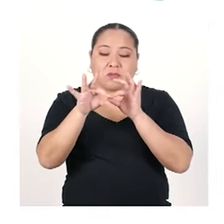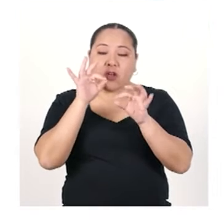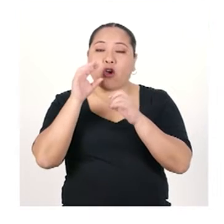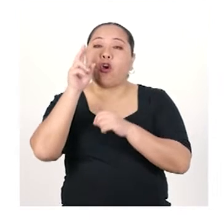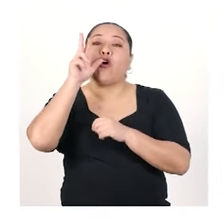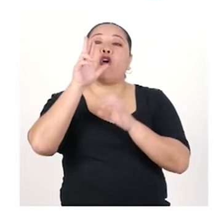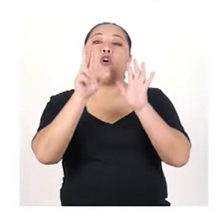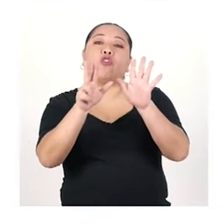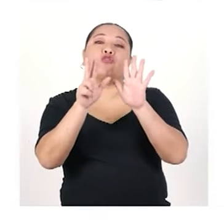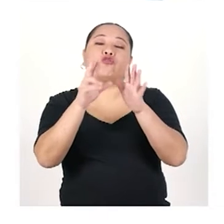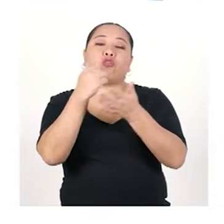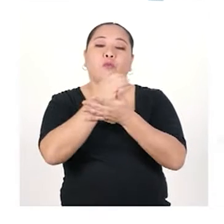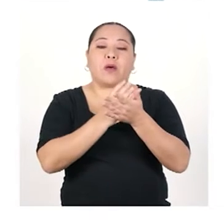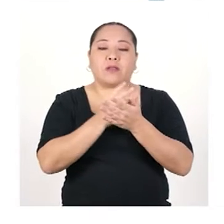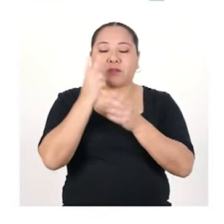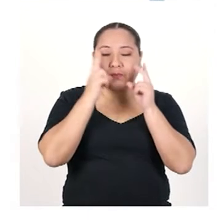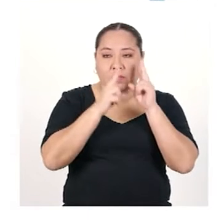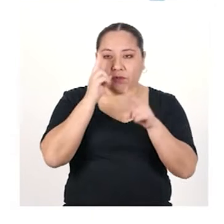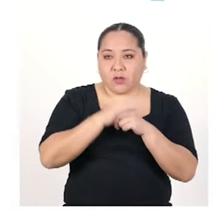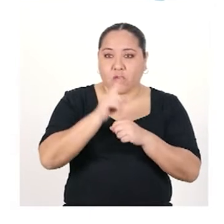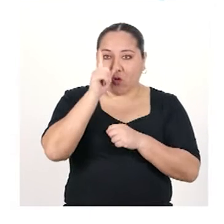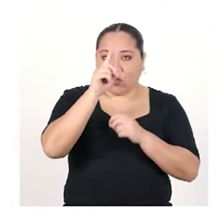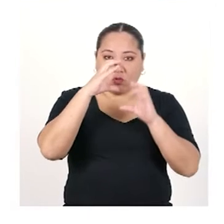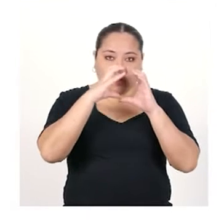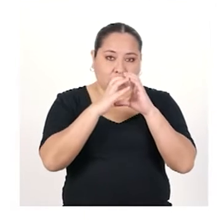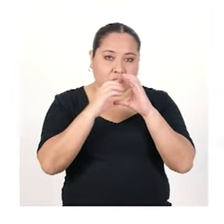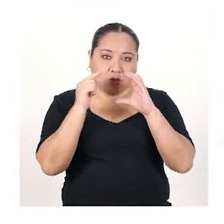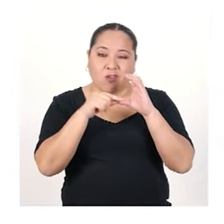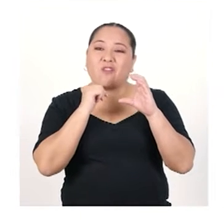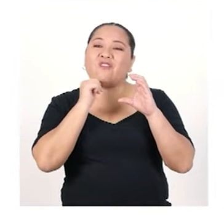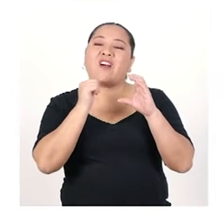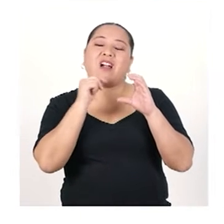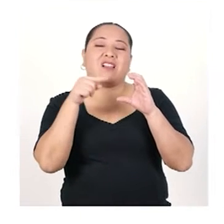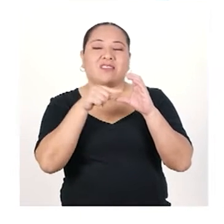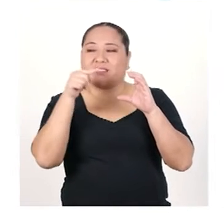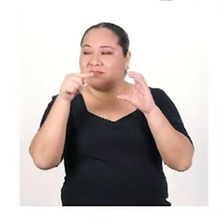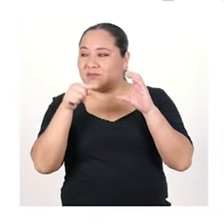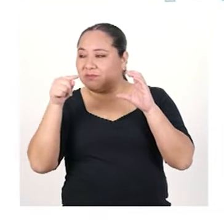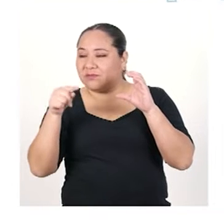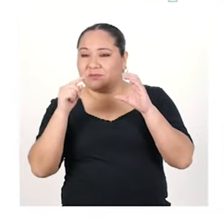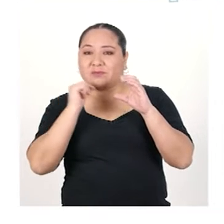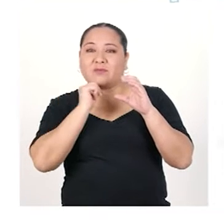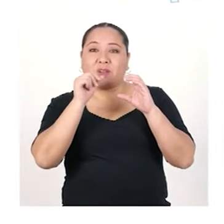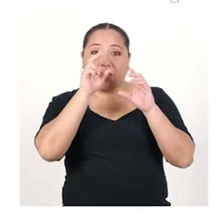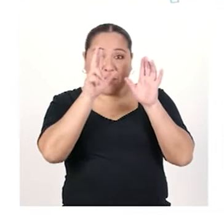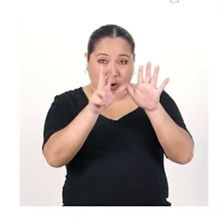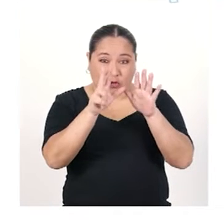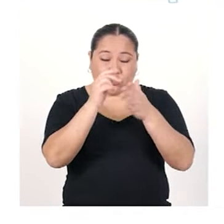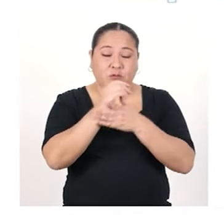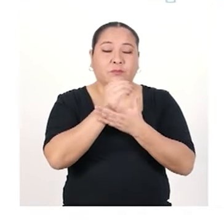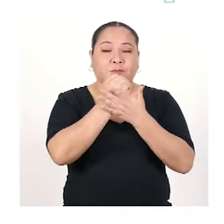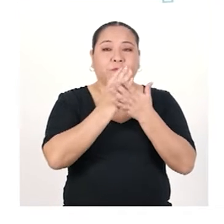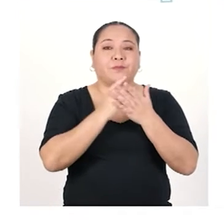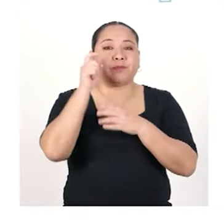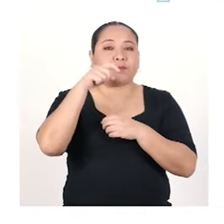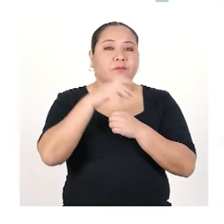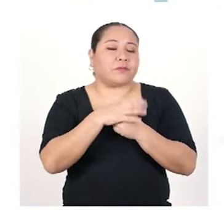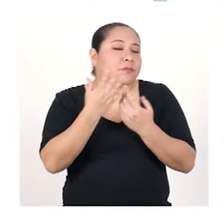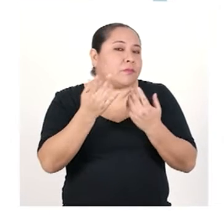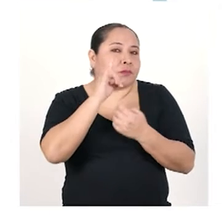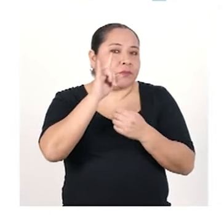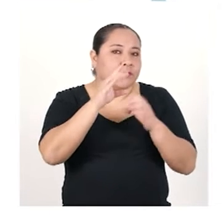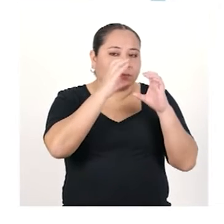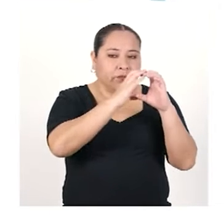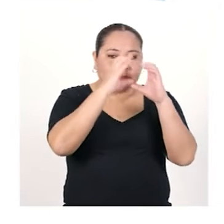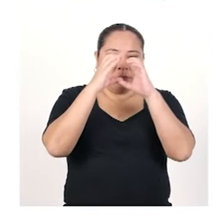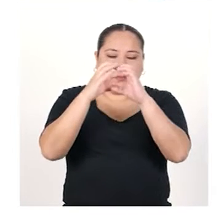cualesquiera. Se puede observar que un círculo no es suficiente para tomar 8 partes, así que tendremos que usar